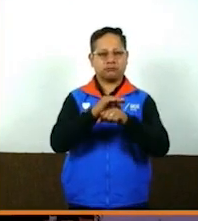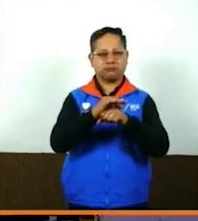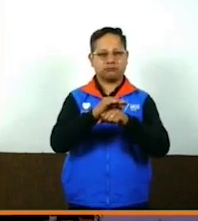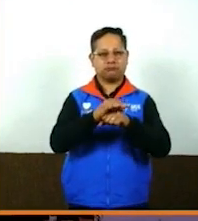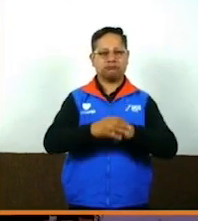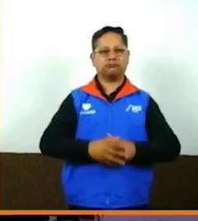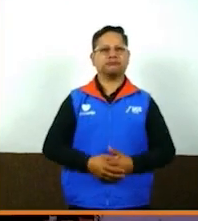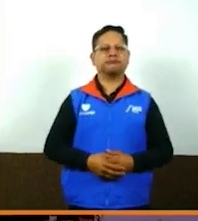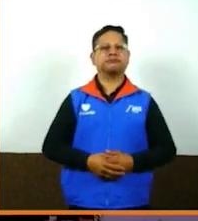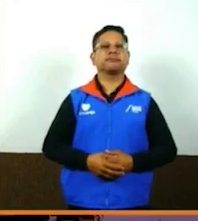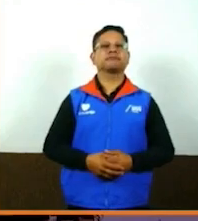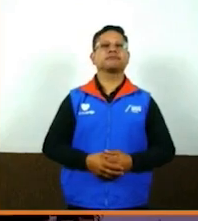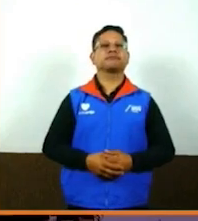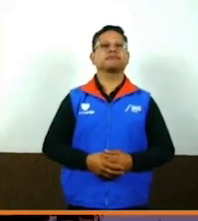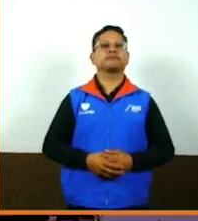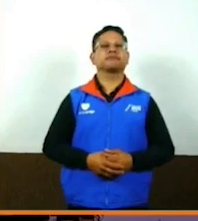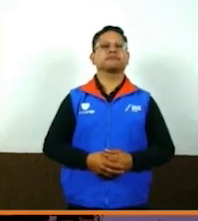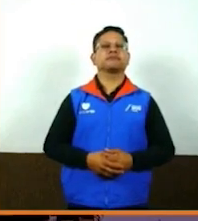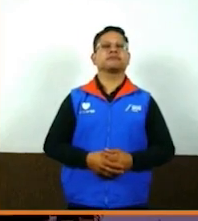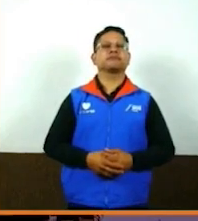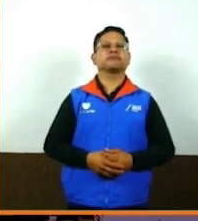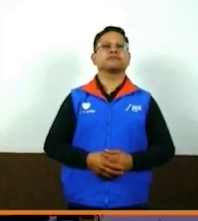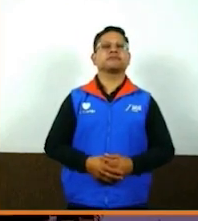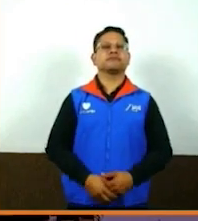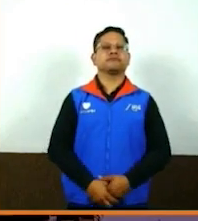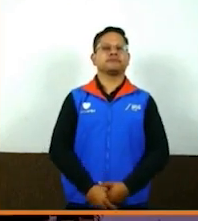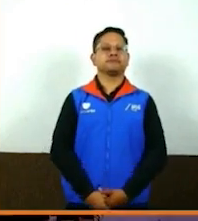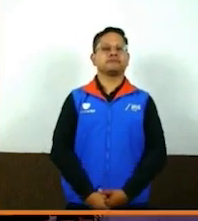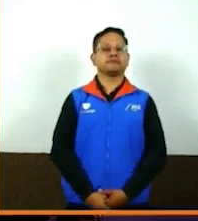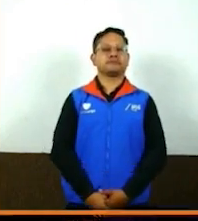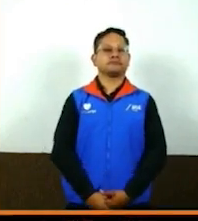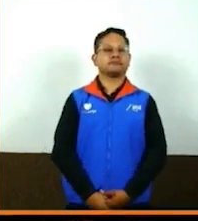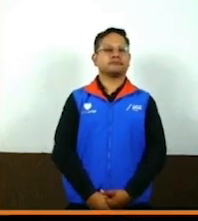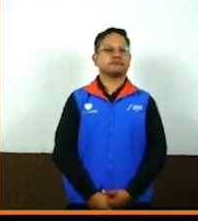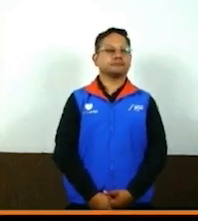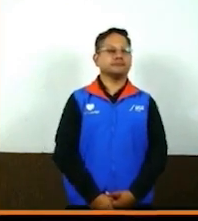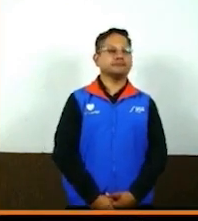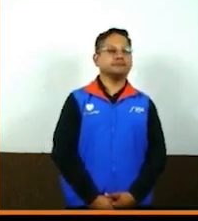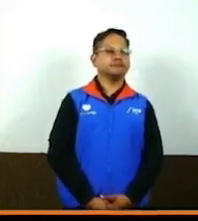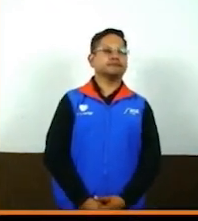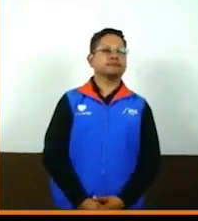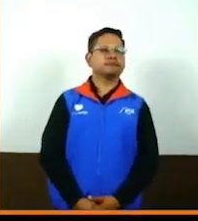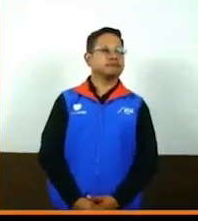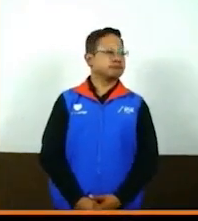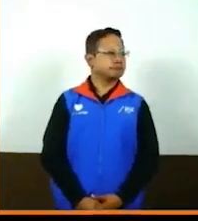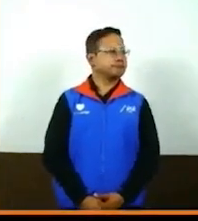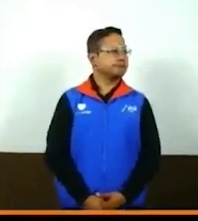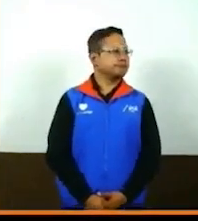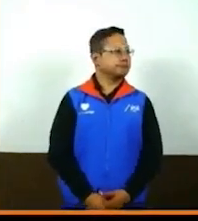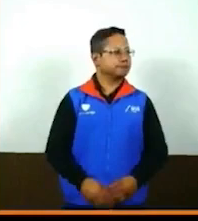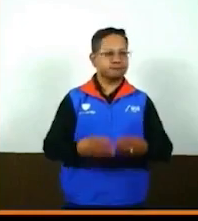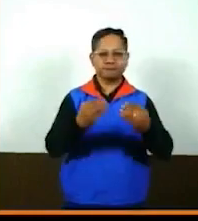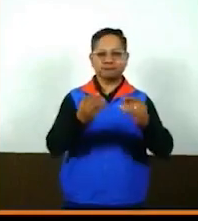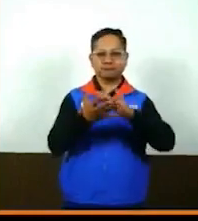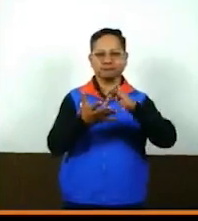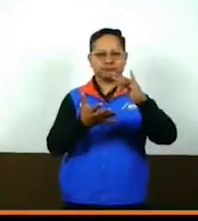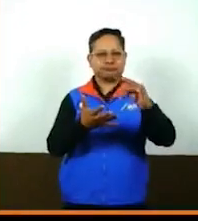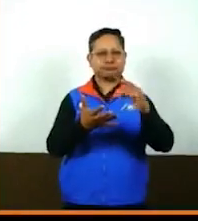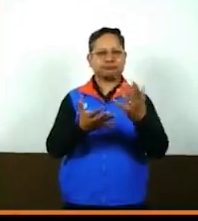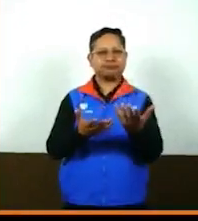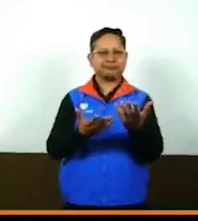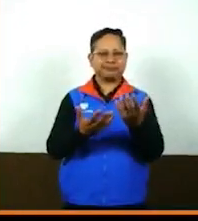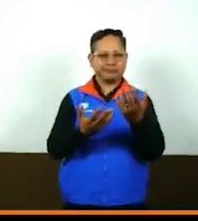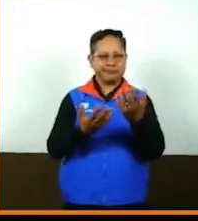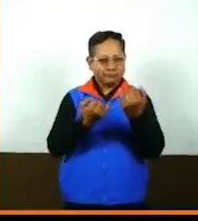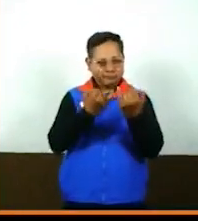Bueno, Muchas gracias, Roberto. Creo que innovar